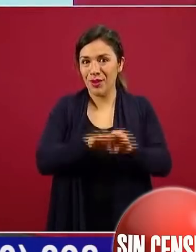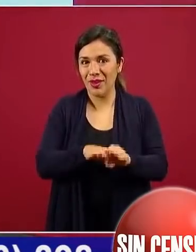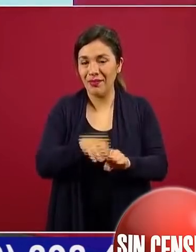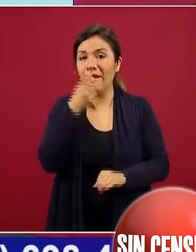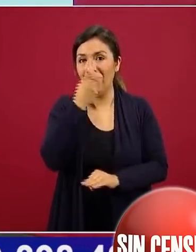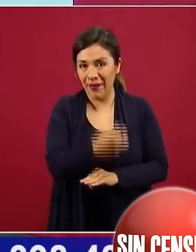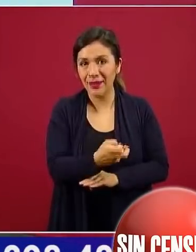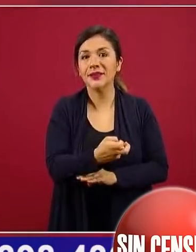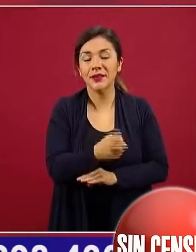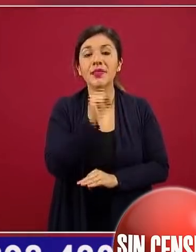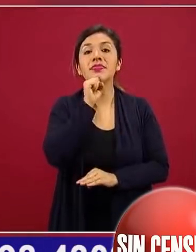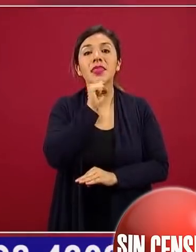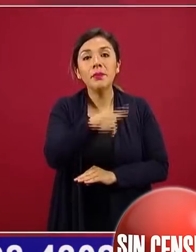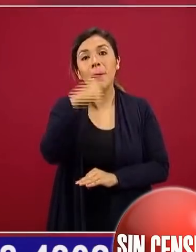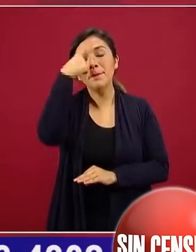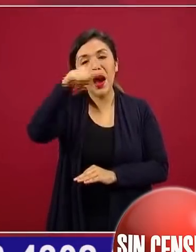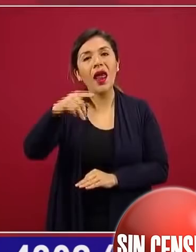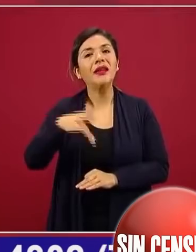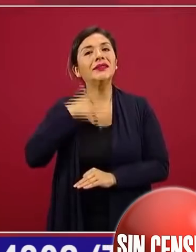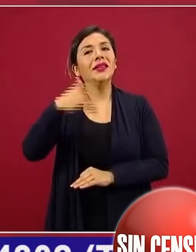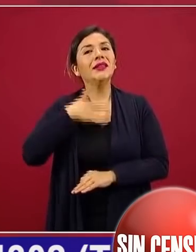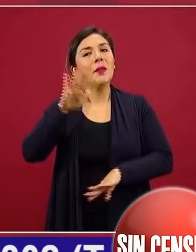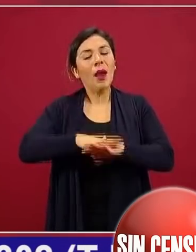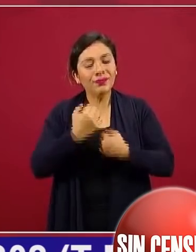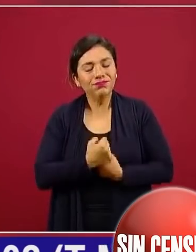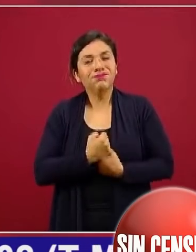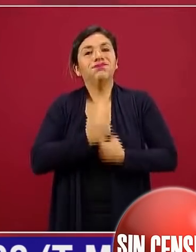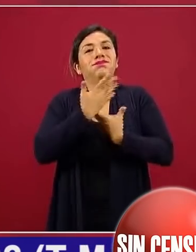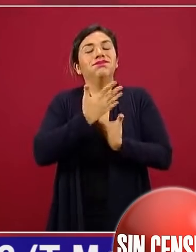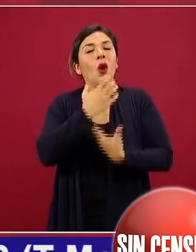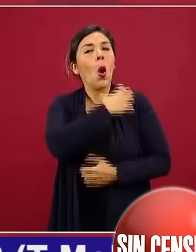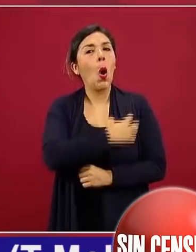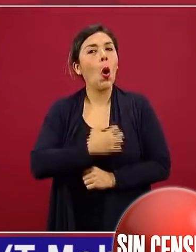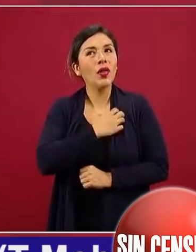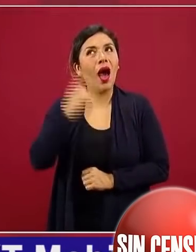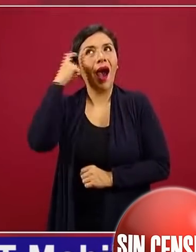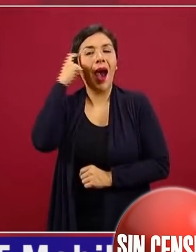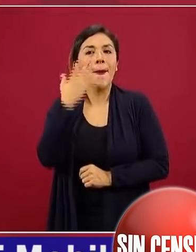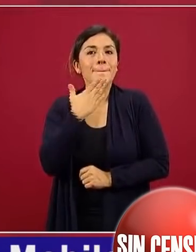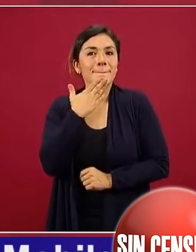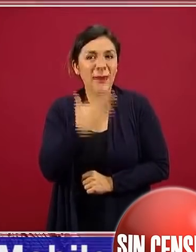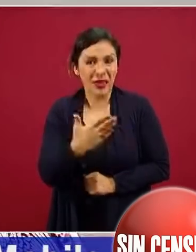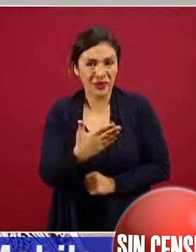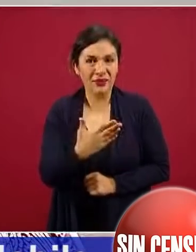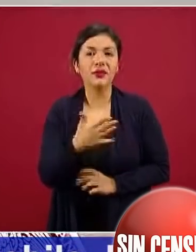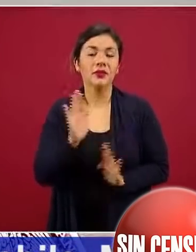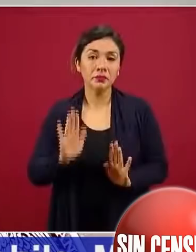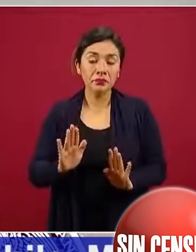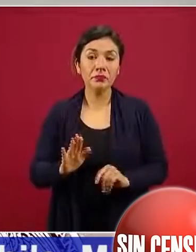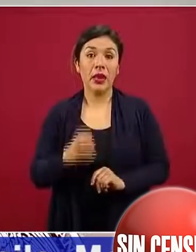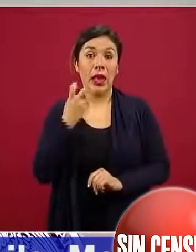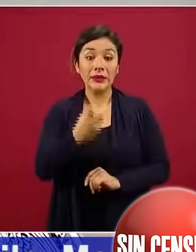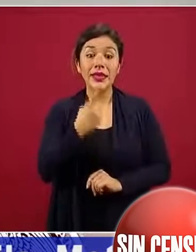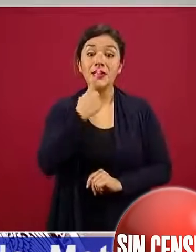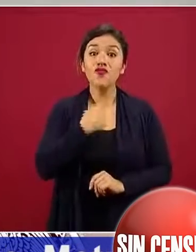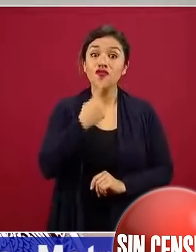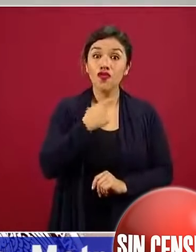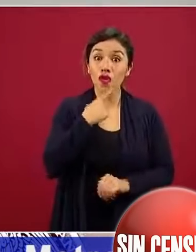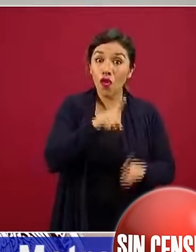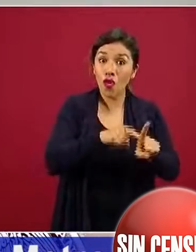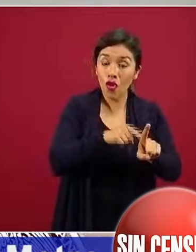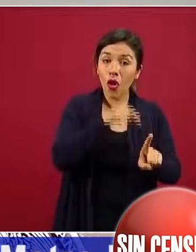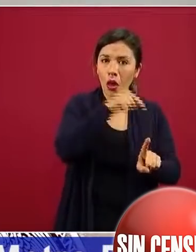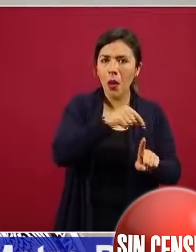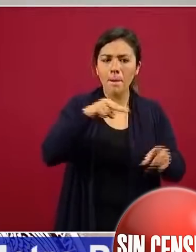importante también para el estado de ánimo y el estado mental incluso. Entonces, desde el semáforo rojo ya se